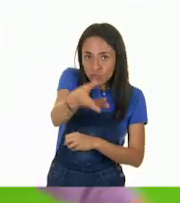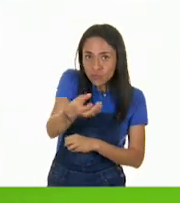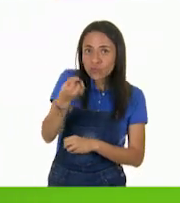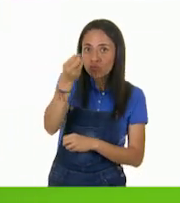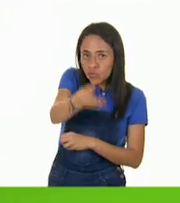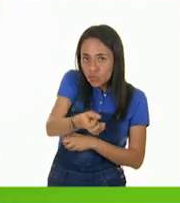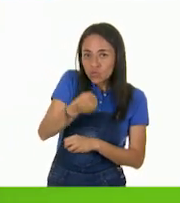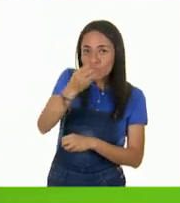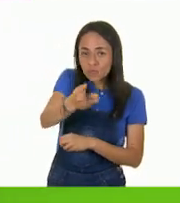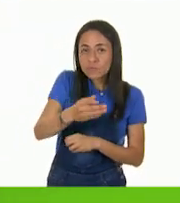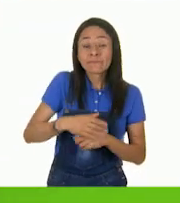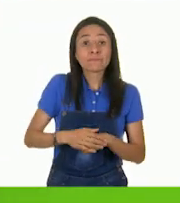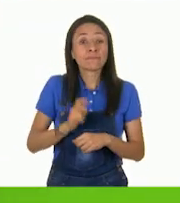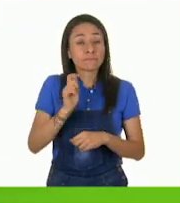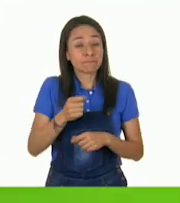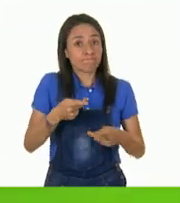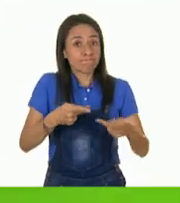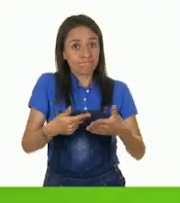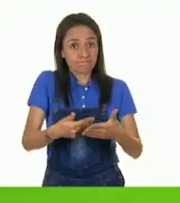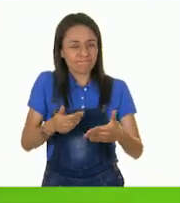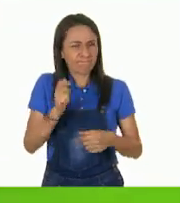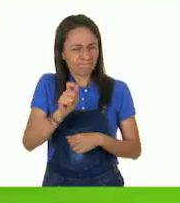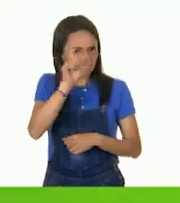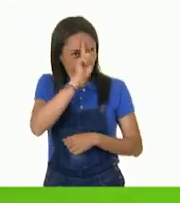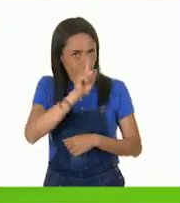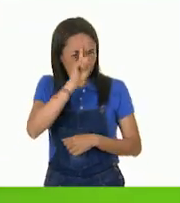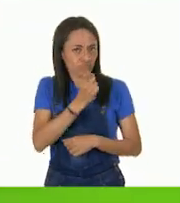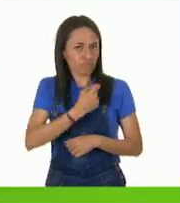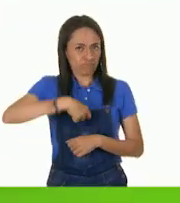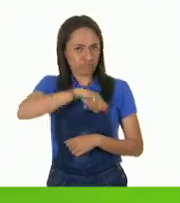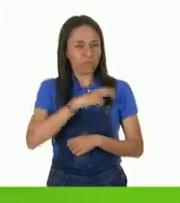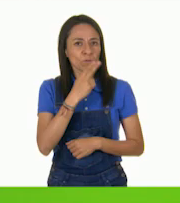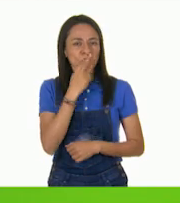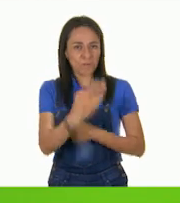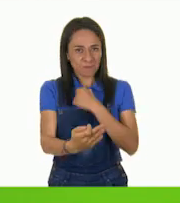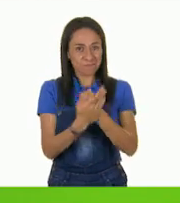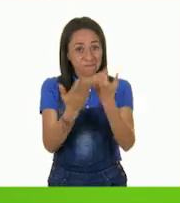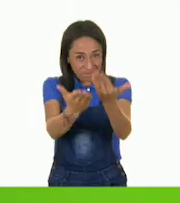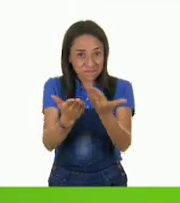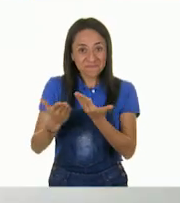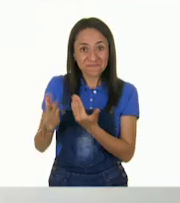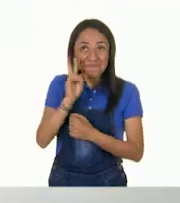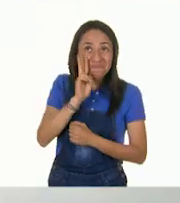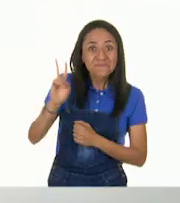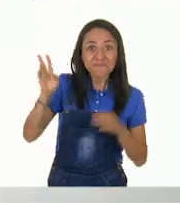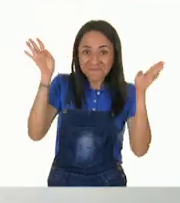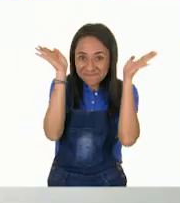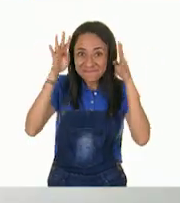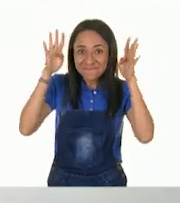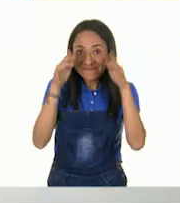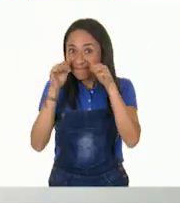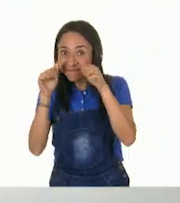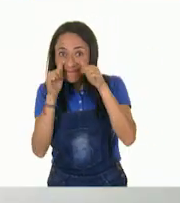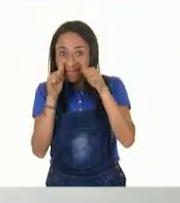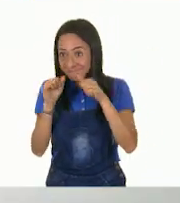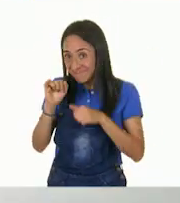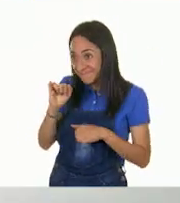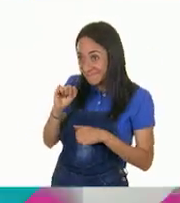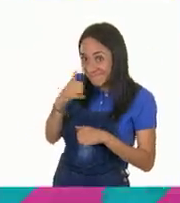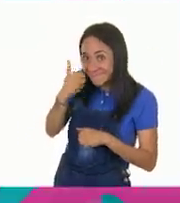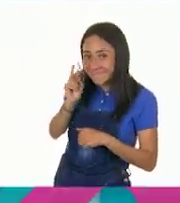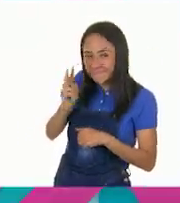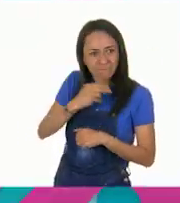seguir consejos de salud para esto te invito a ver ajo listo así que atentas y atentos te parece capturas y vamos con él además de ajo